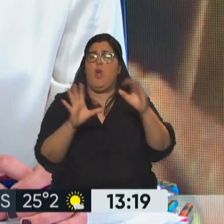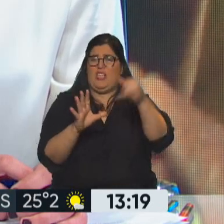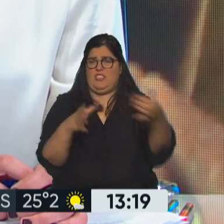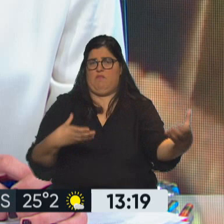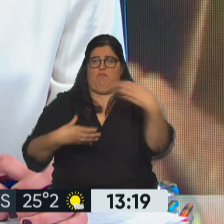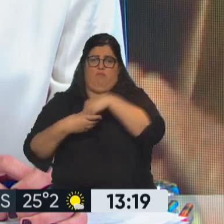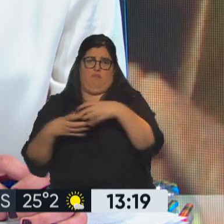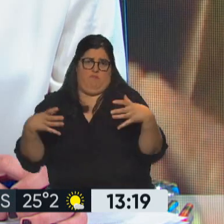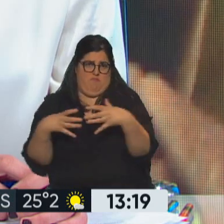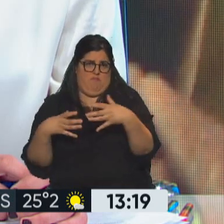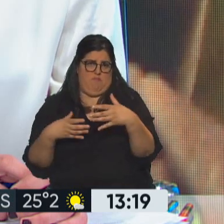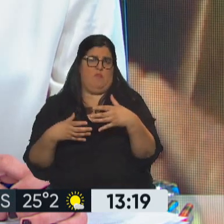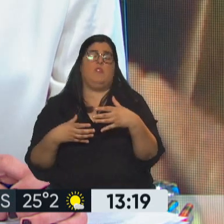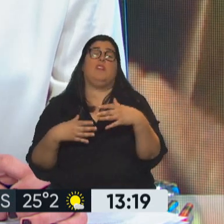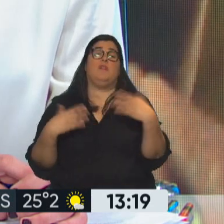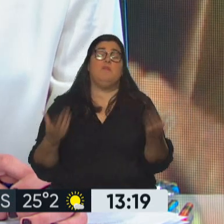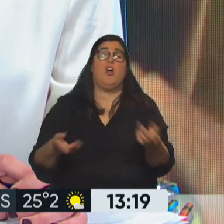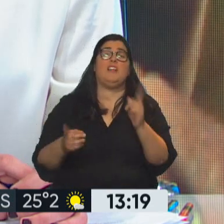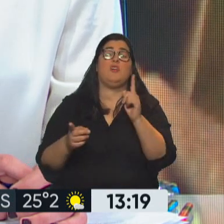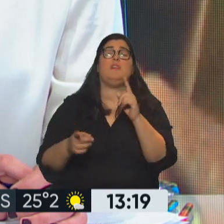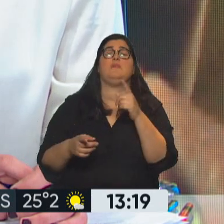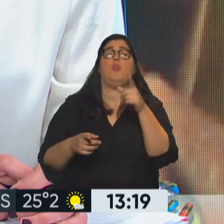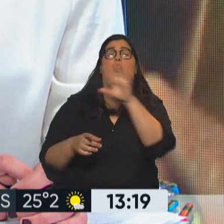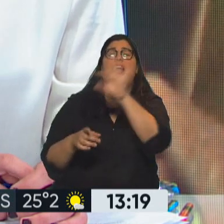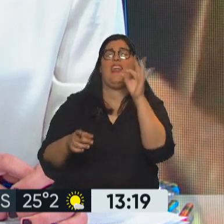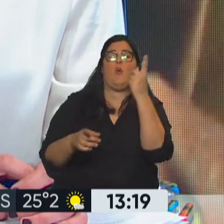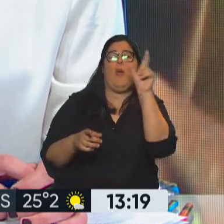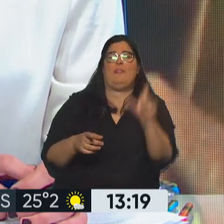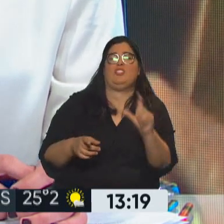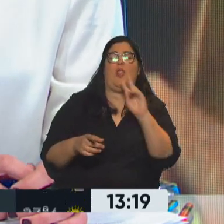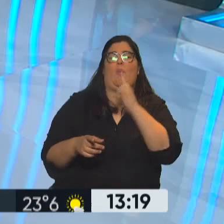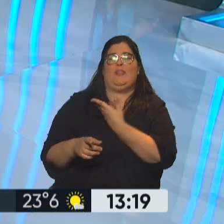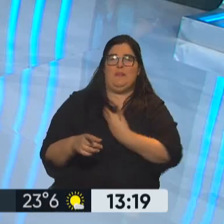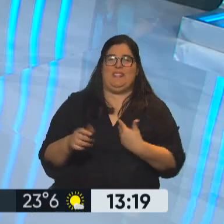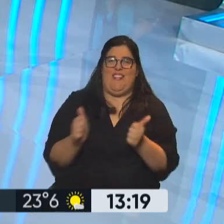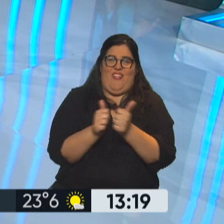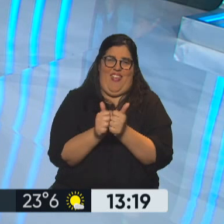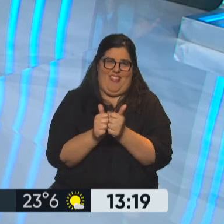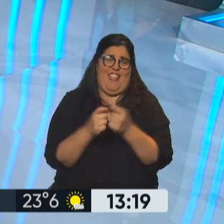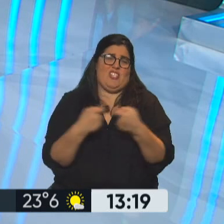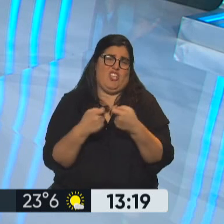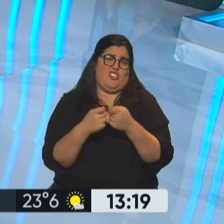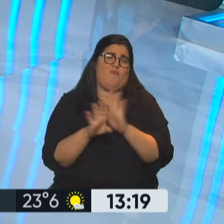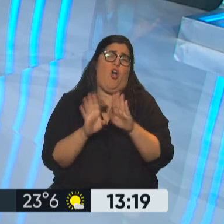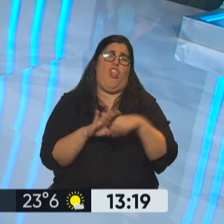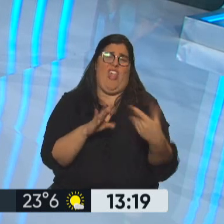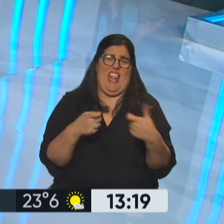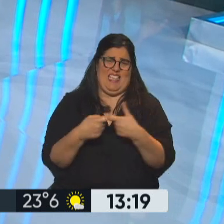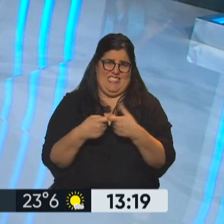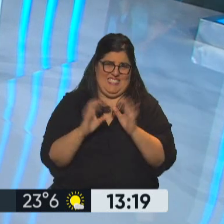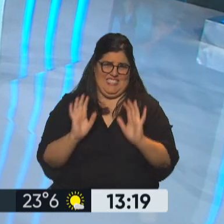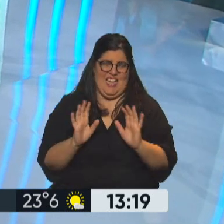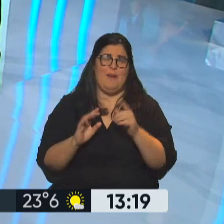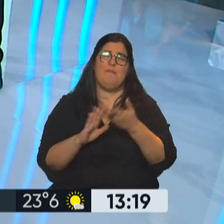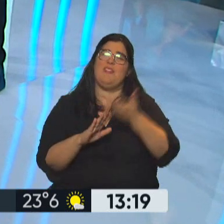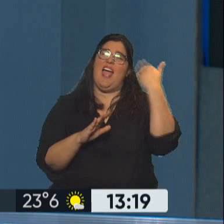con Geraldo Alckmin como su vice, ¿sí? Es una asociación que hizo en su primer mandato cuando se